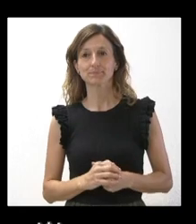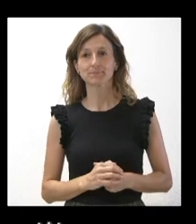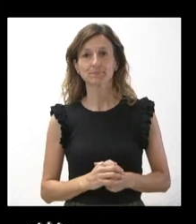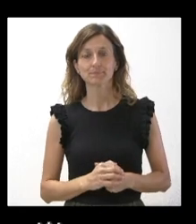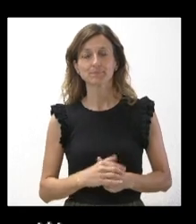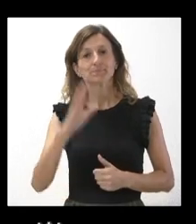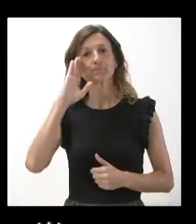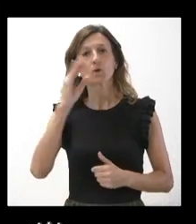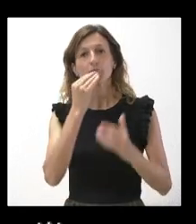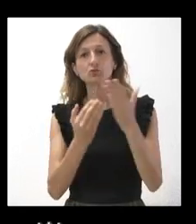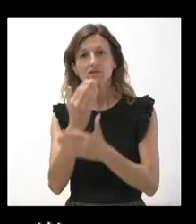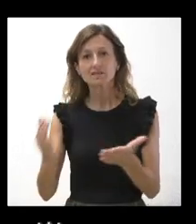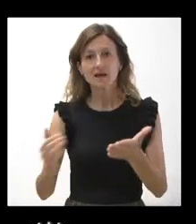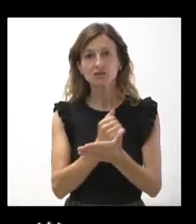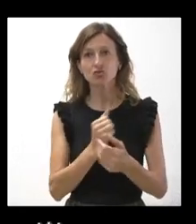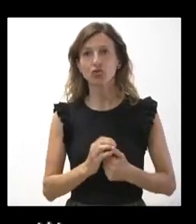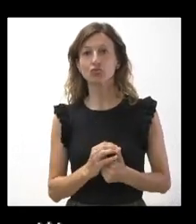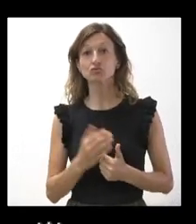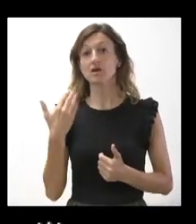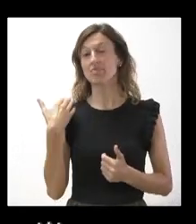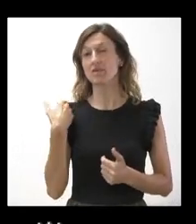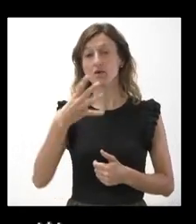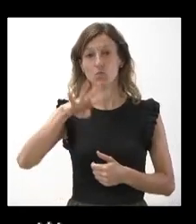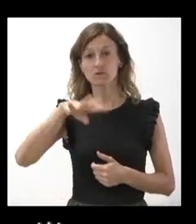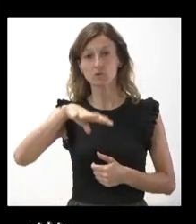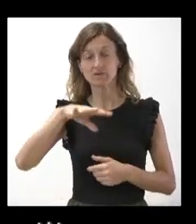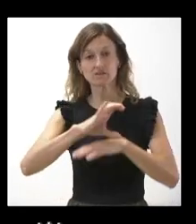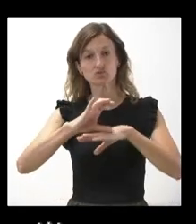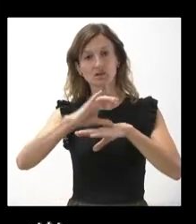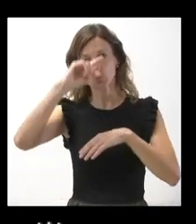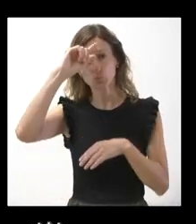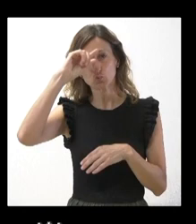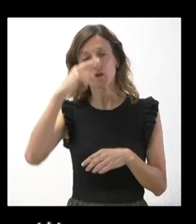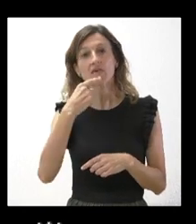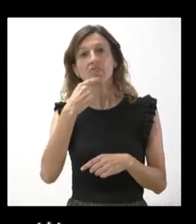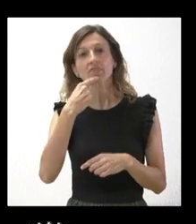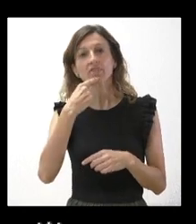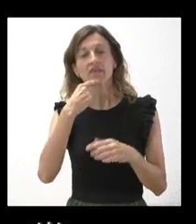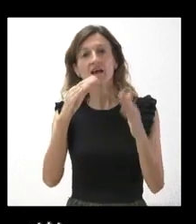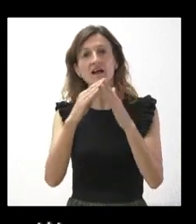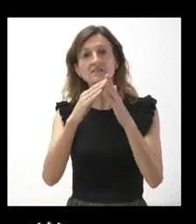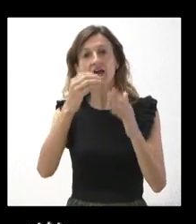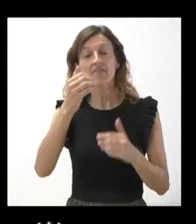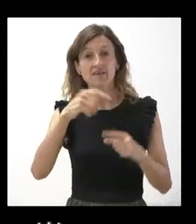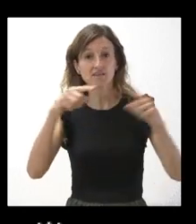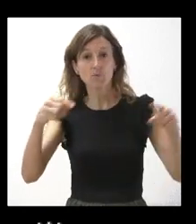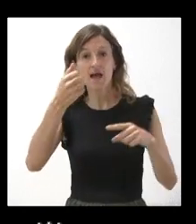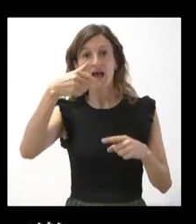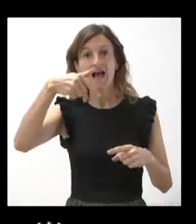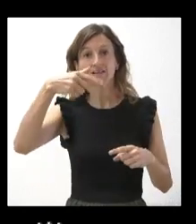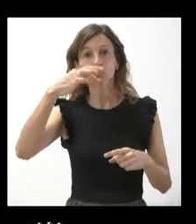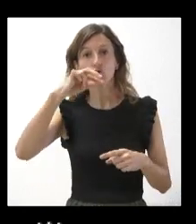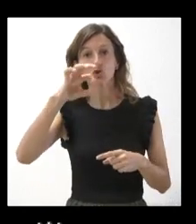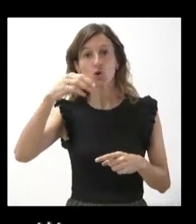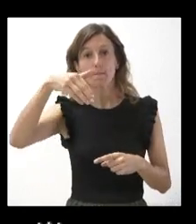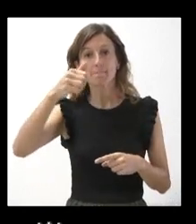Hola, muy buenos días a todos. Hace unos 4 meses el consejero de Cultura indicaba que la casa de Antonio Machado de Segovia sería